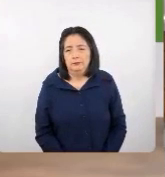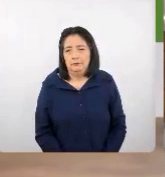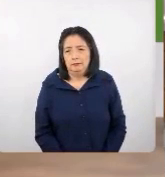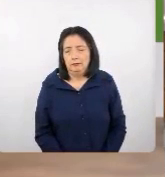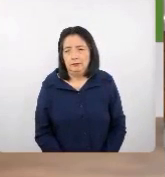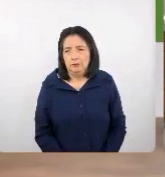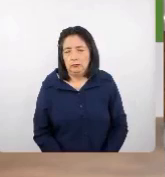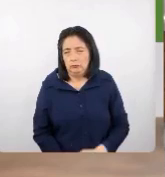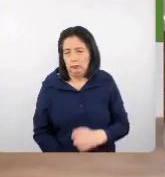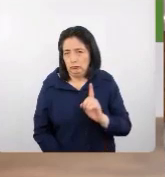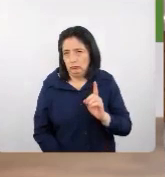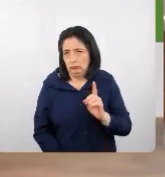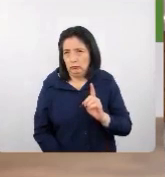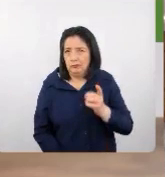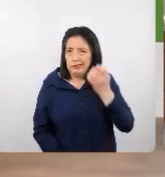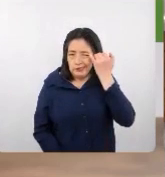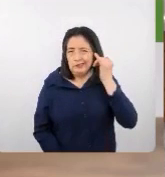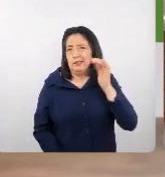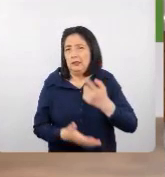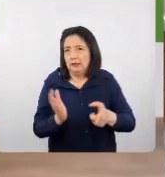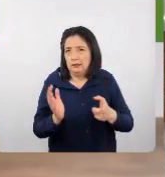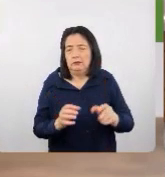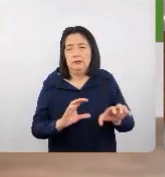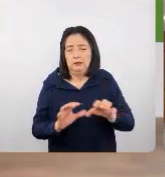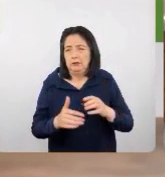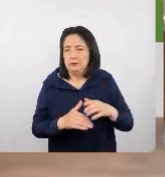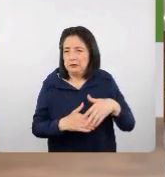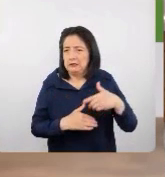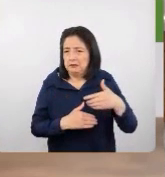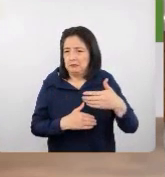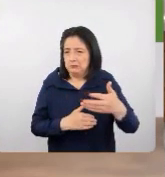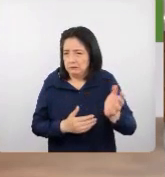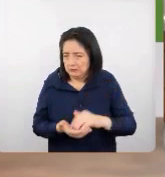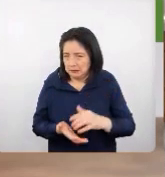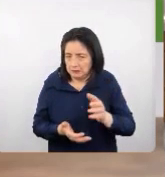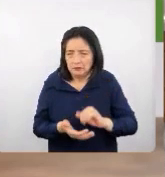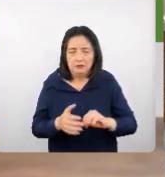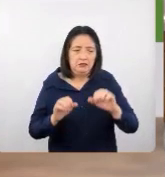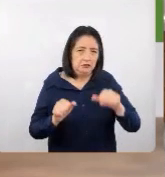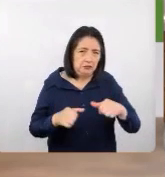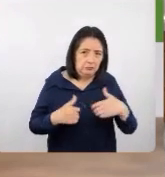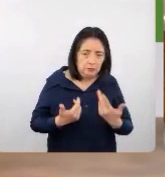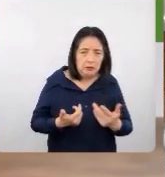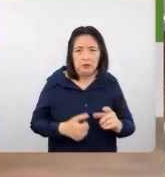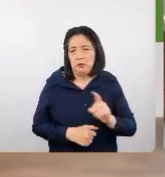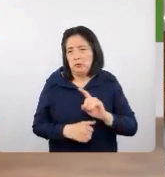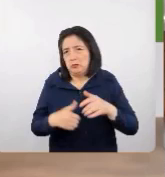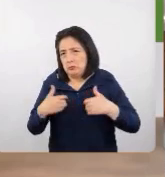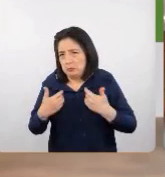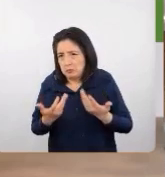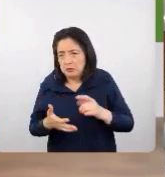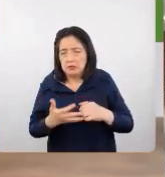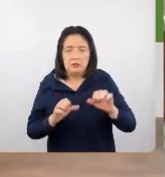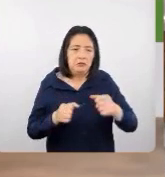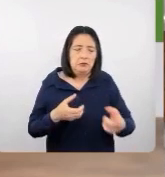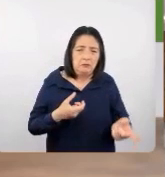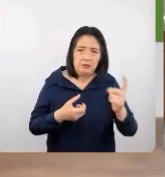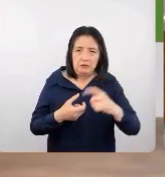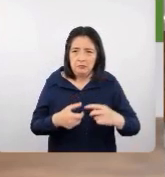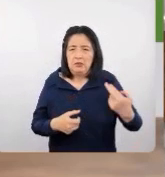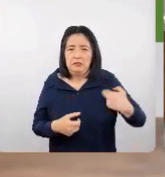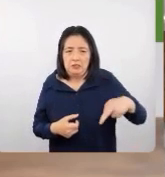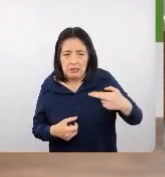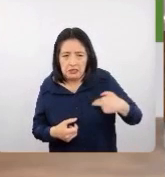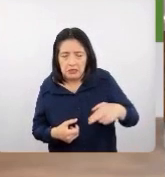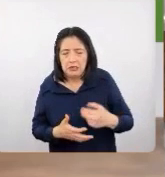Una idea que nos hace ver que también, más allá de que puedan ser o no puedan ser partícipes de la religión